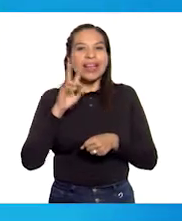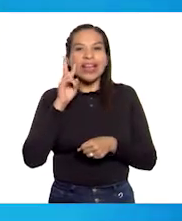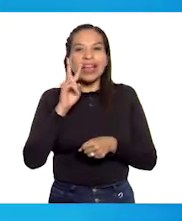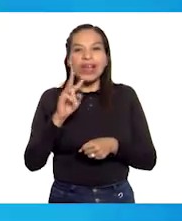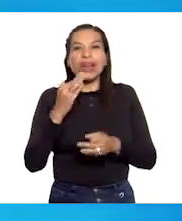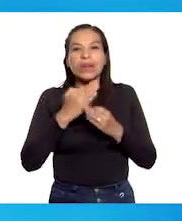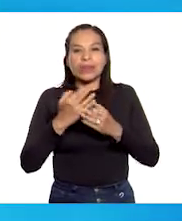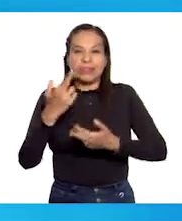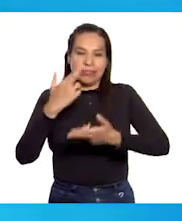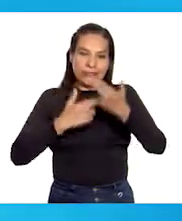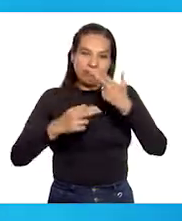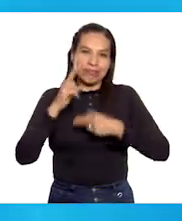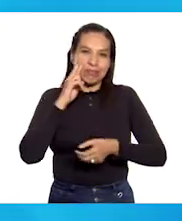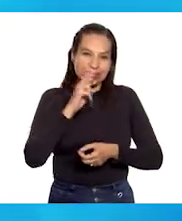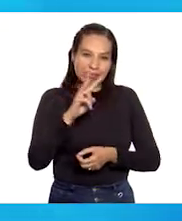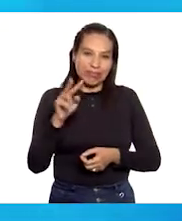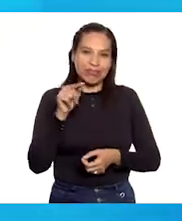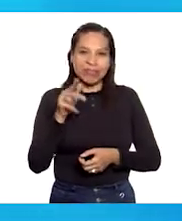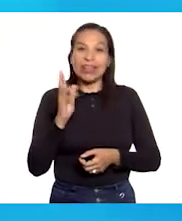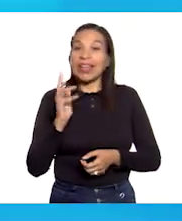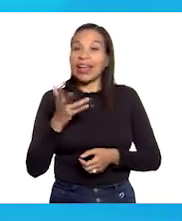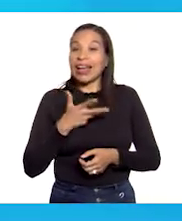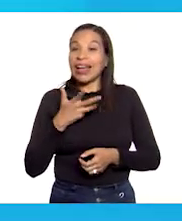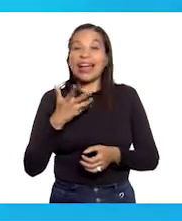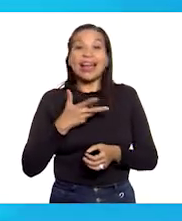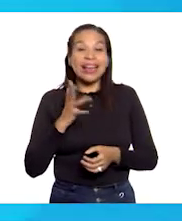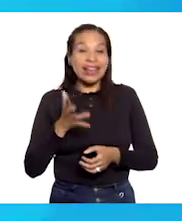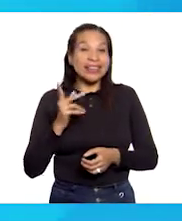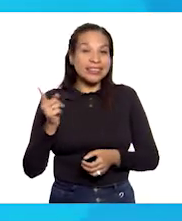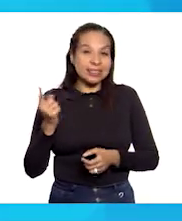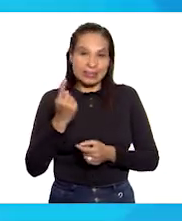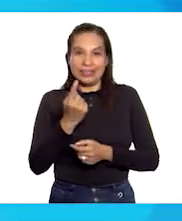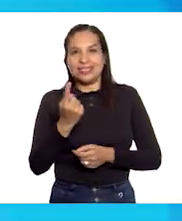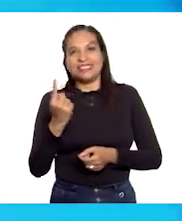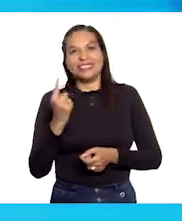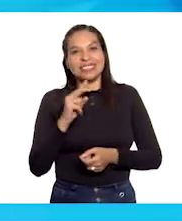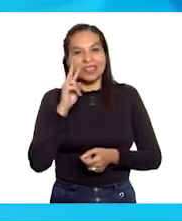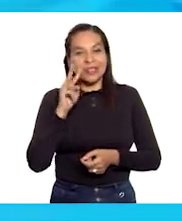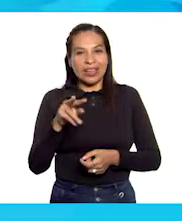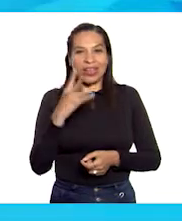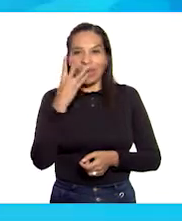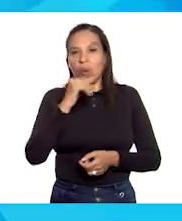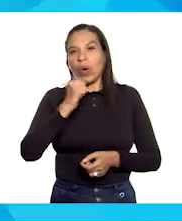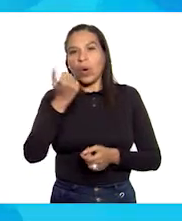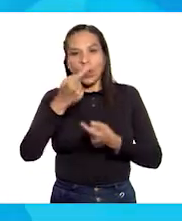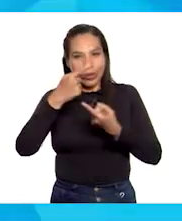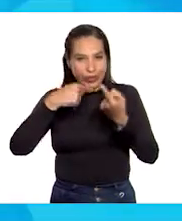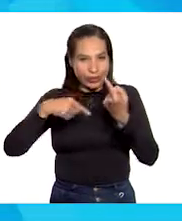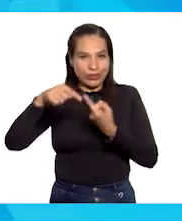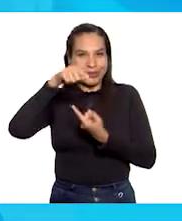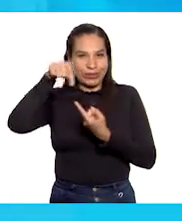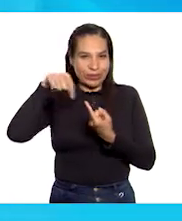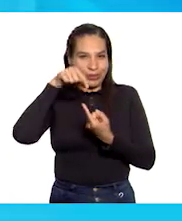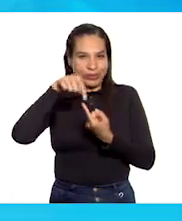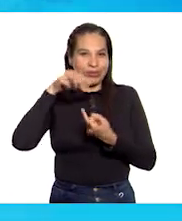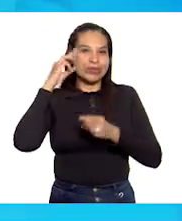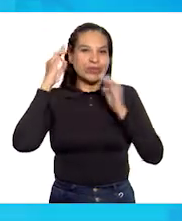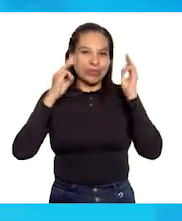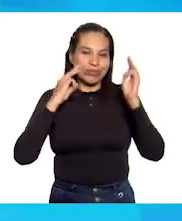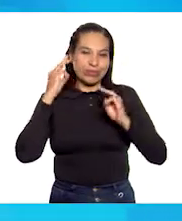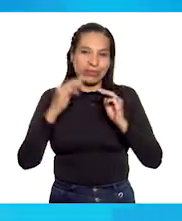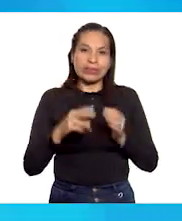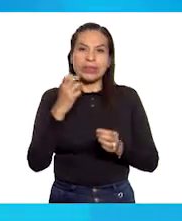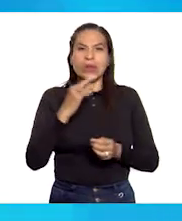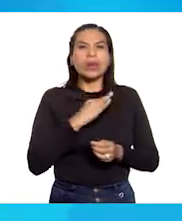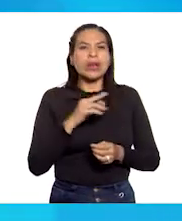vamos a regresar. Más vuelta, más vuelta, ay, más, ay, vuelta, ay, ay, más, ay. Vuelta, más vuelta. El otro lado del museo.